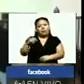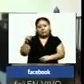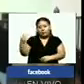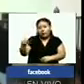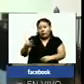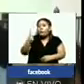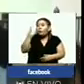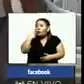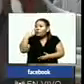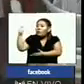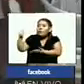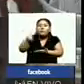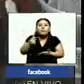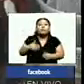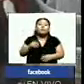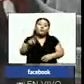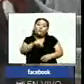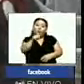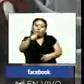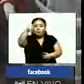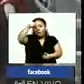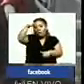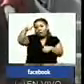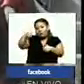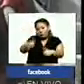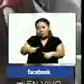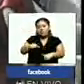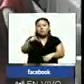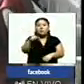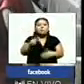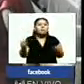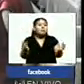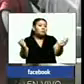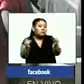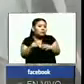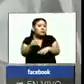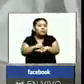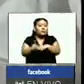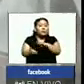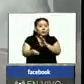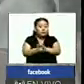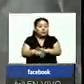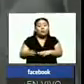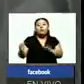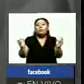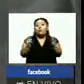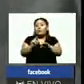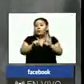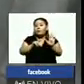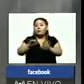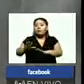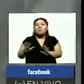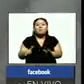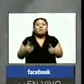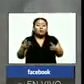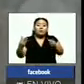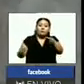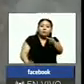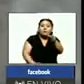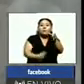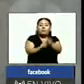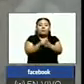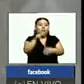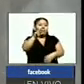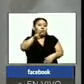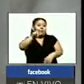fuente de otra de las aprobaciones que se dieron en la sesión plenaria ordinaria número 65 fue la incorporación de